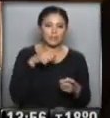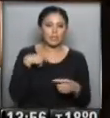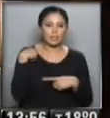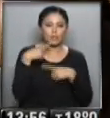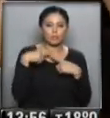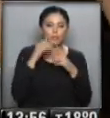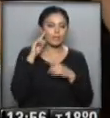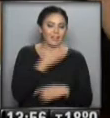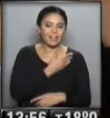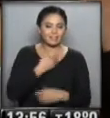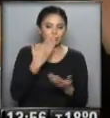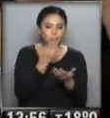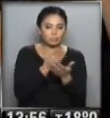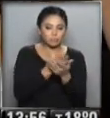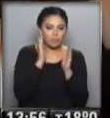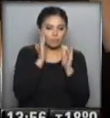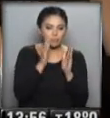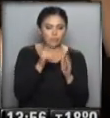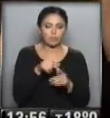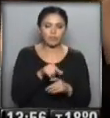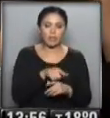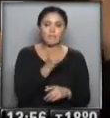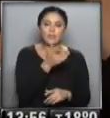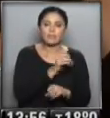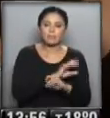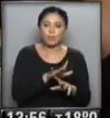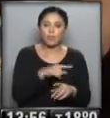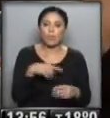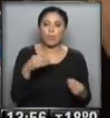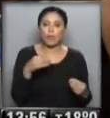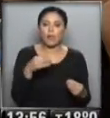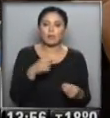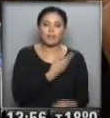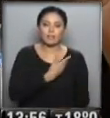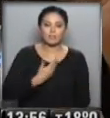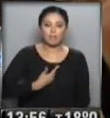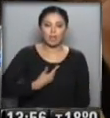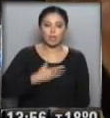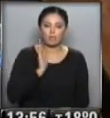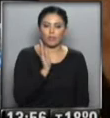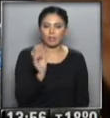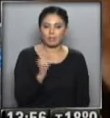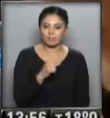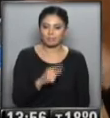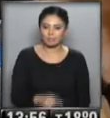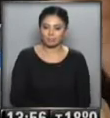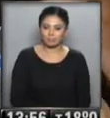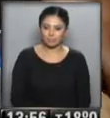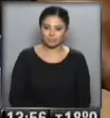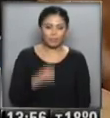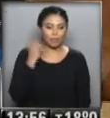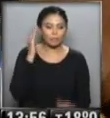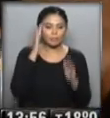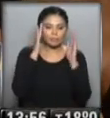vigencia plena del Estado de Derecho y la peor violencia es la violencia que ejerce el propio Estado. Yo quiero destacar el